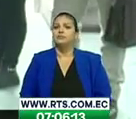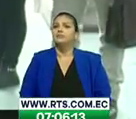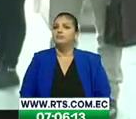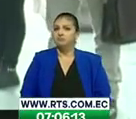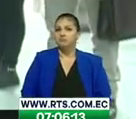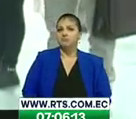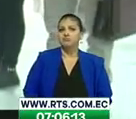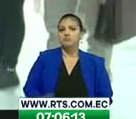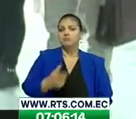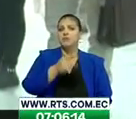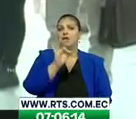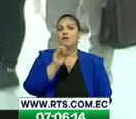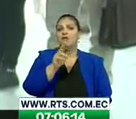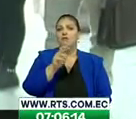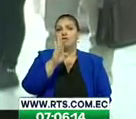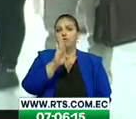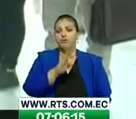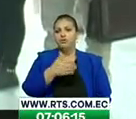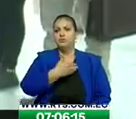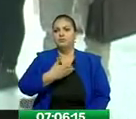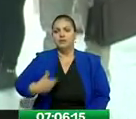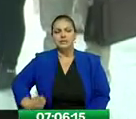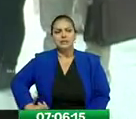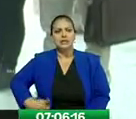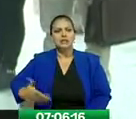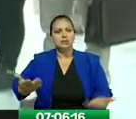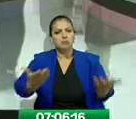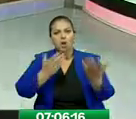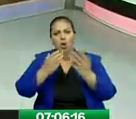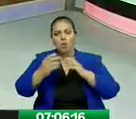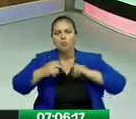relacionado con el tema laboral. Informó Javier Rosero.